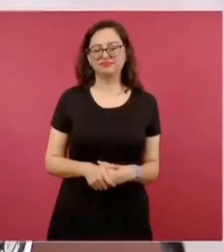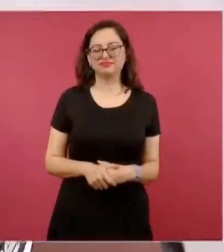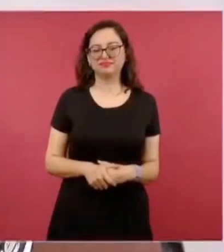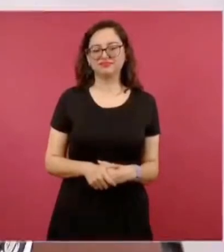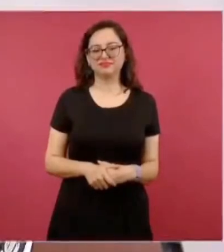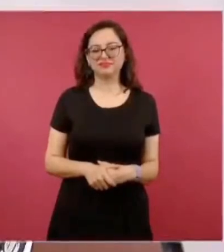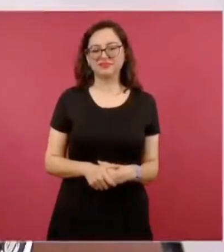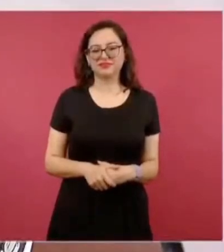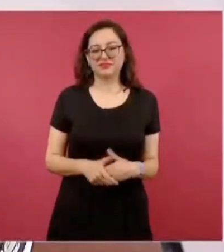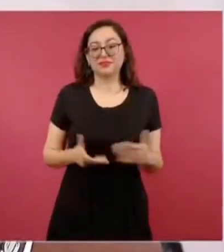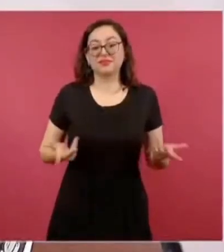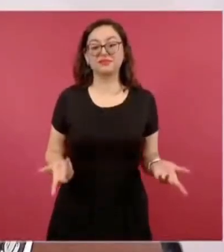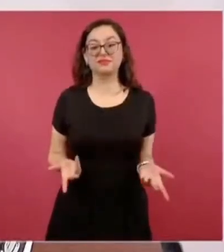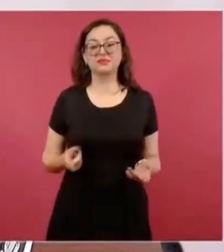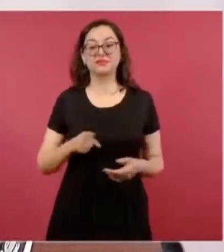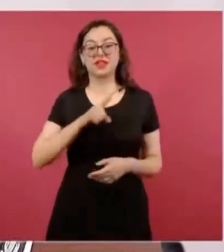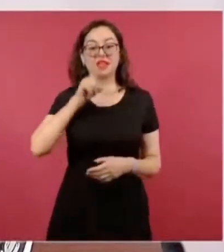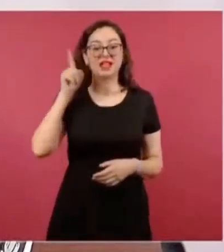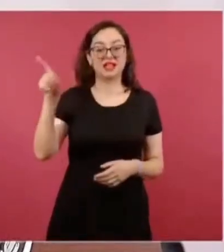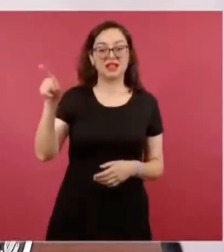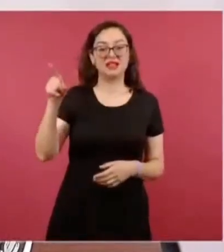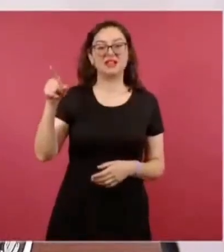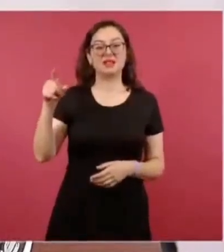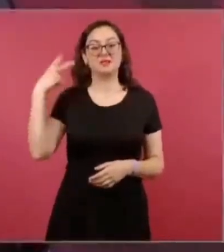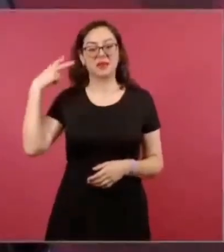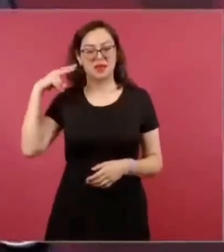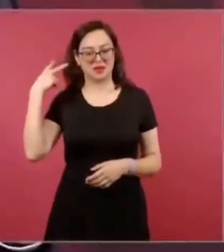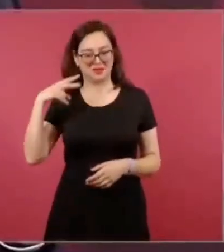que yo lea un artículo del Reforma.